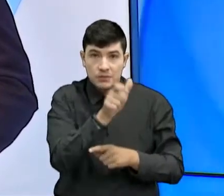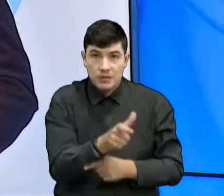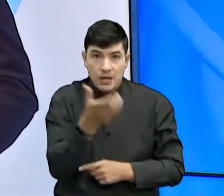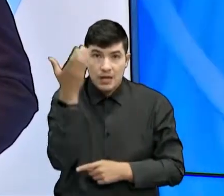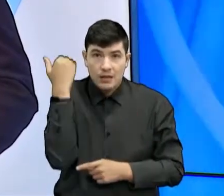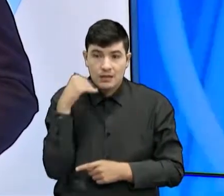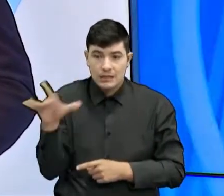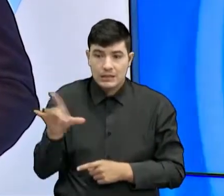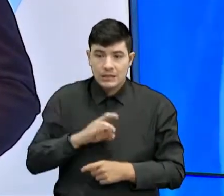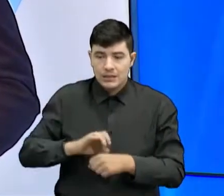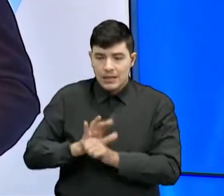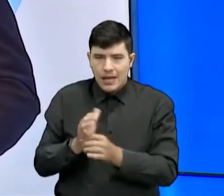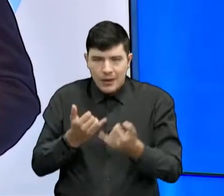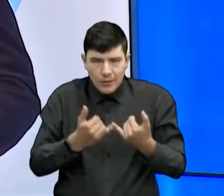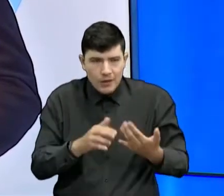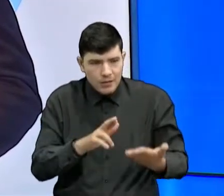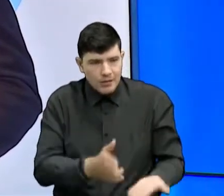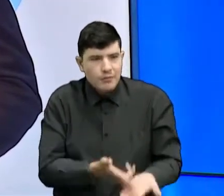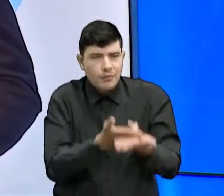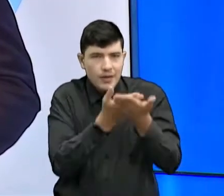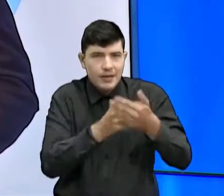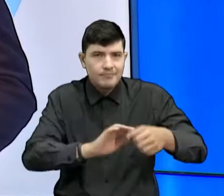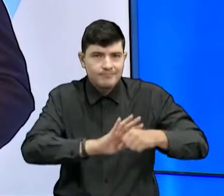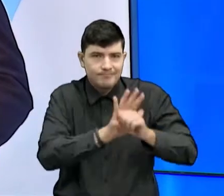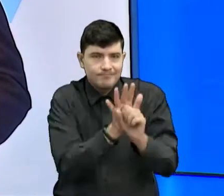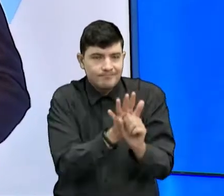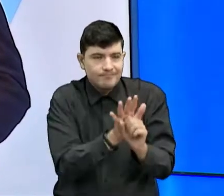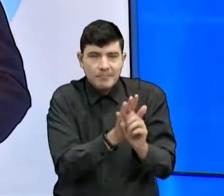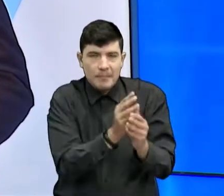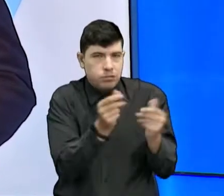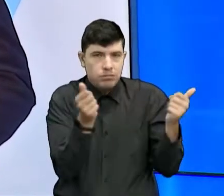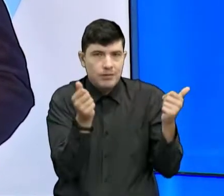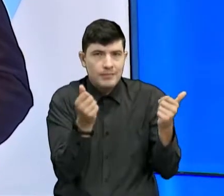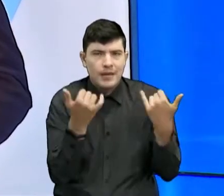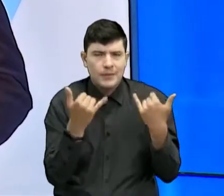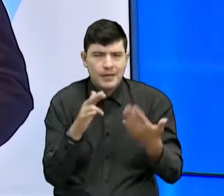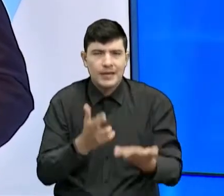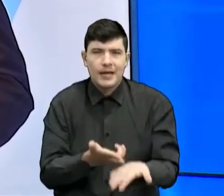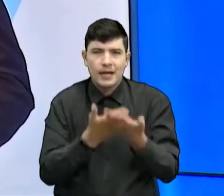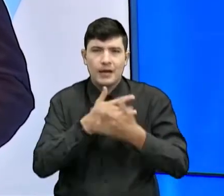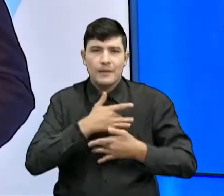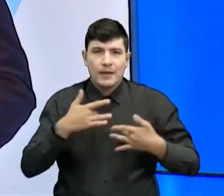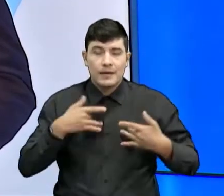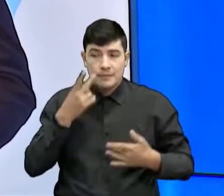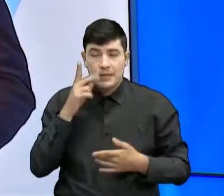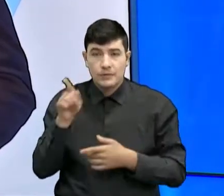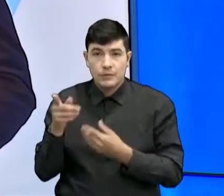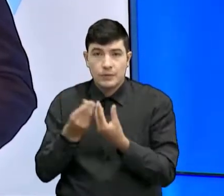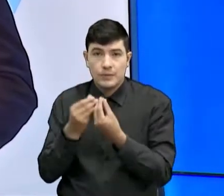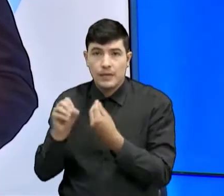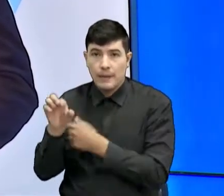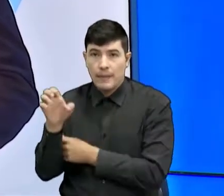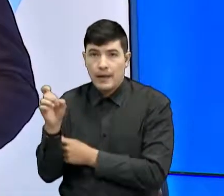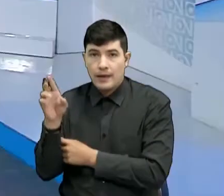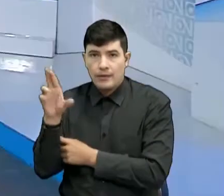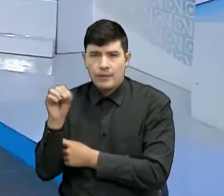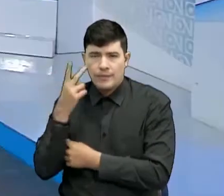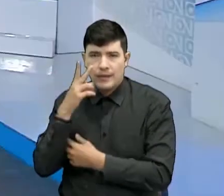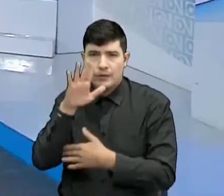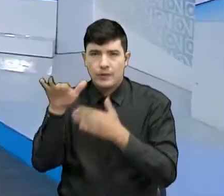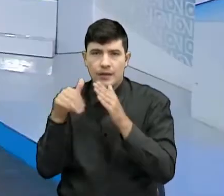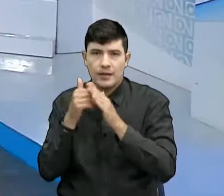COVID-19. Precisamente para ampliar sobre este tema nos acompaña a esta hora nuestro compañero Pedro Manrique. Pedro, buenas tardes.